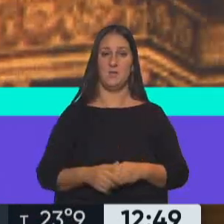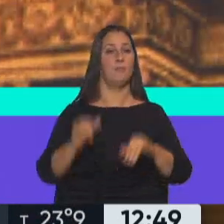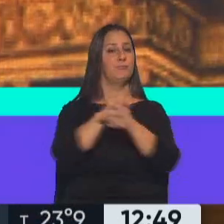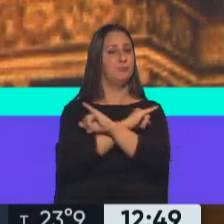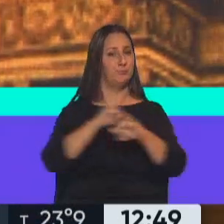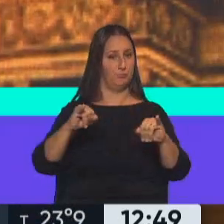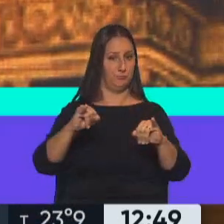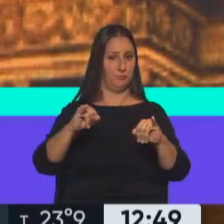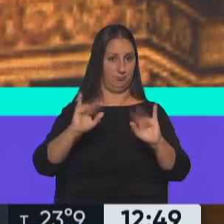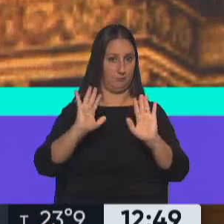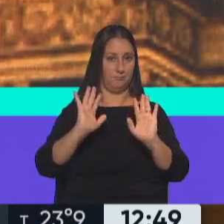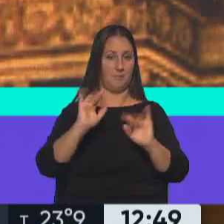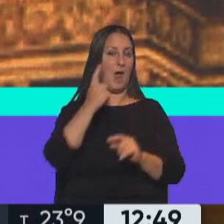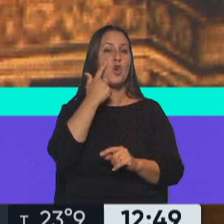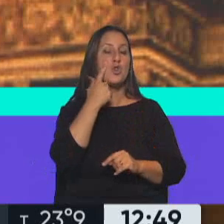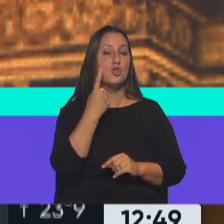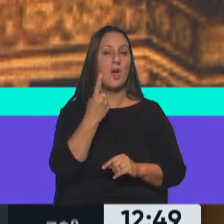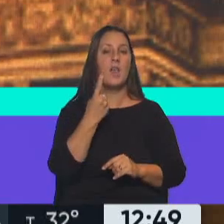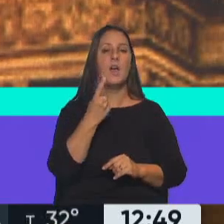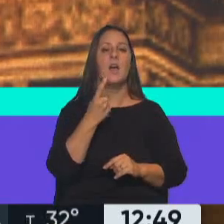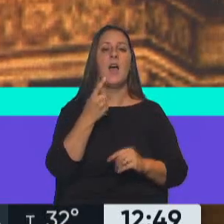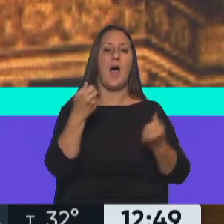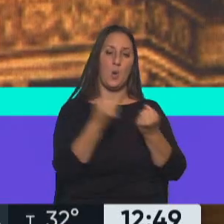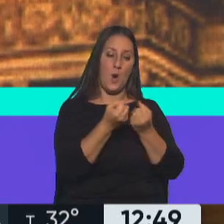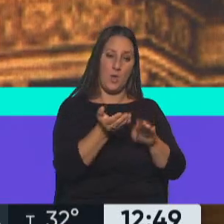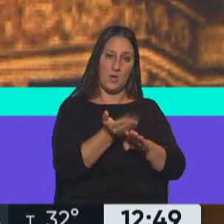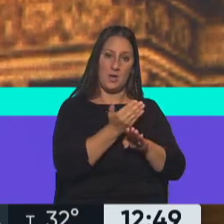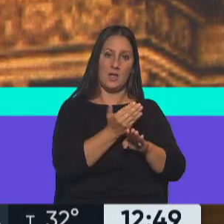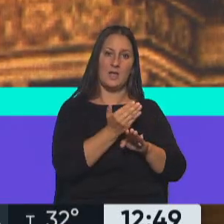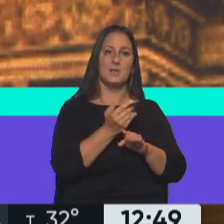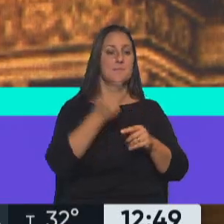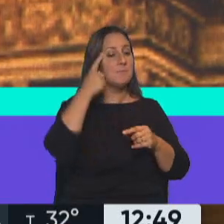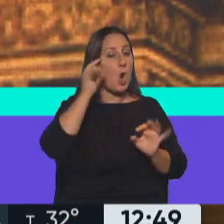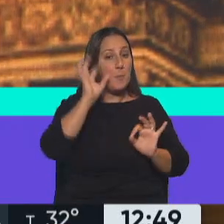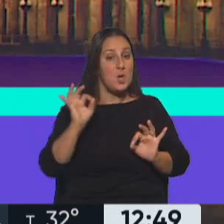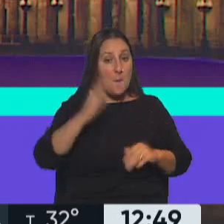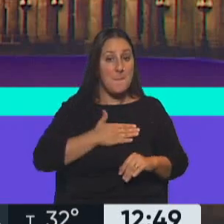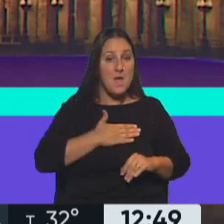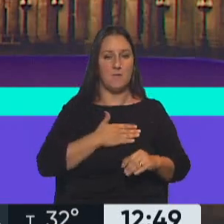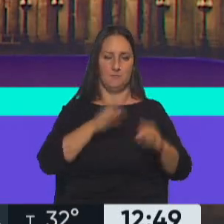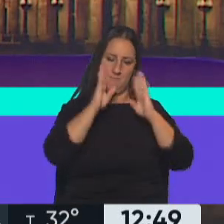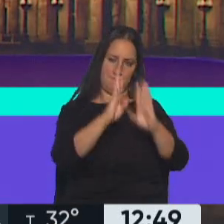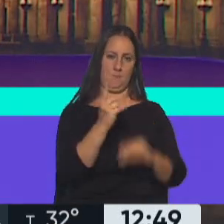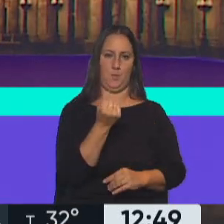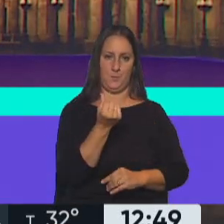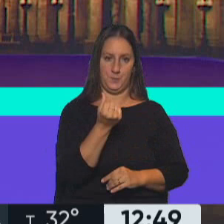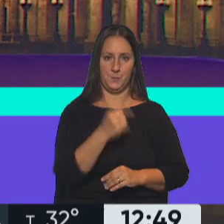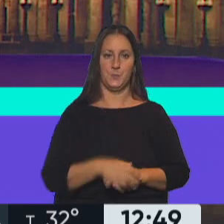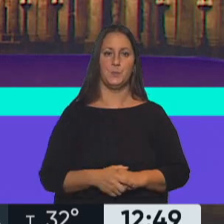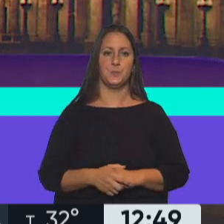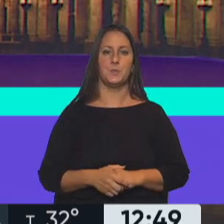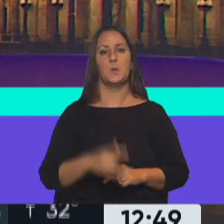comunicado y conocido por todos, el preacuerdo tiene un supuesto que a mi criterio es monetarista. Los supuestos del preacuerdo